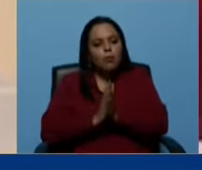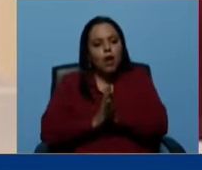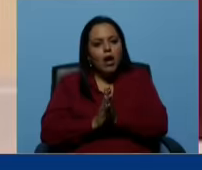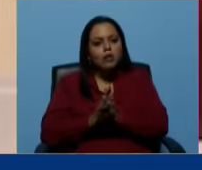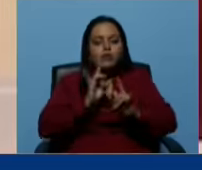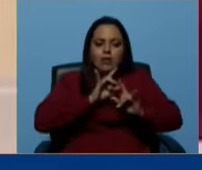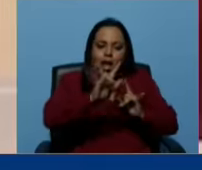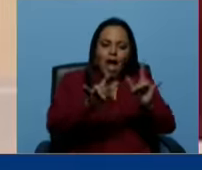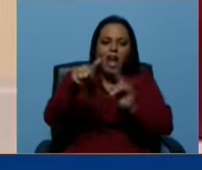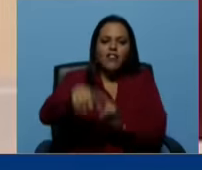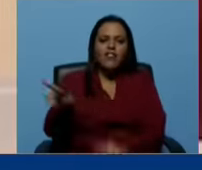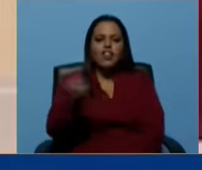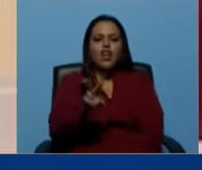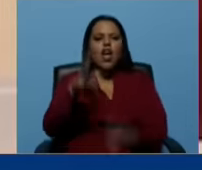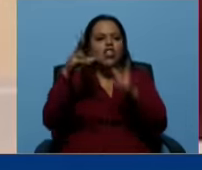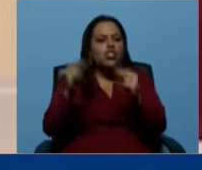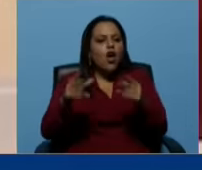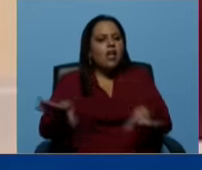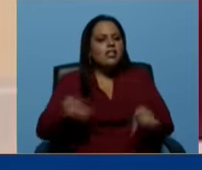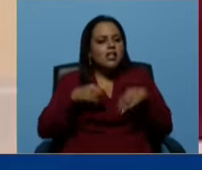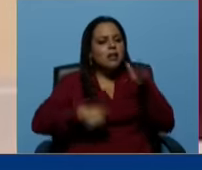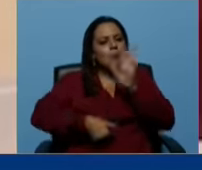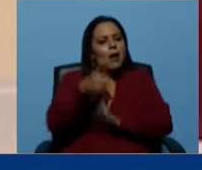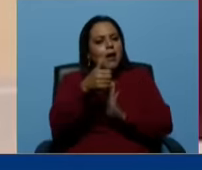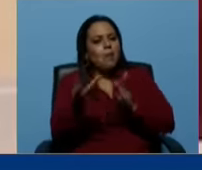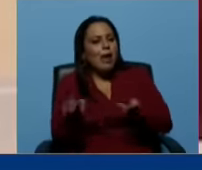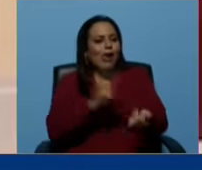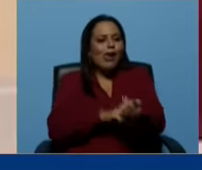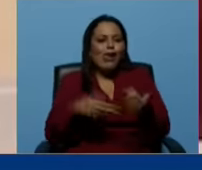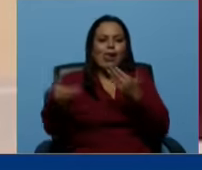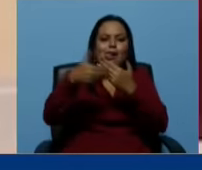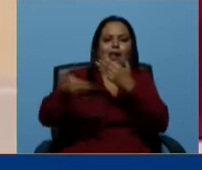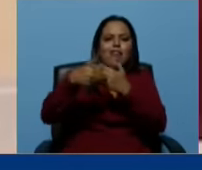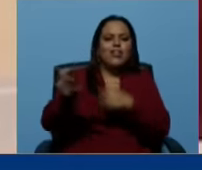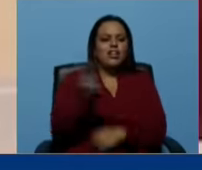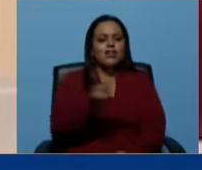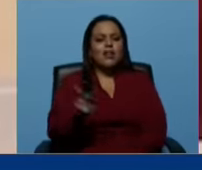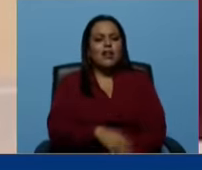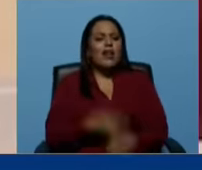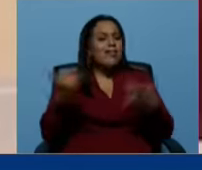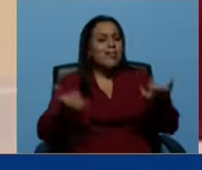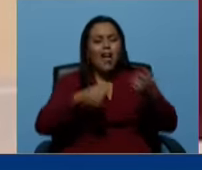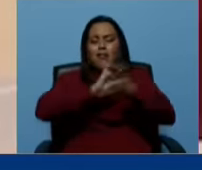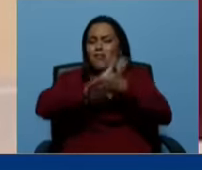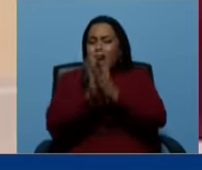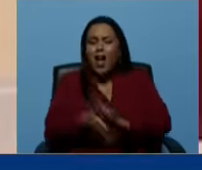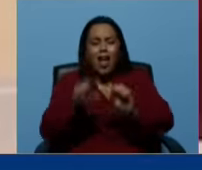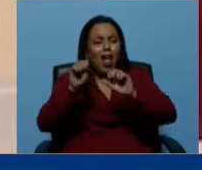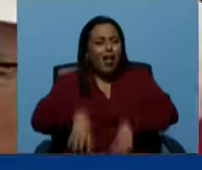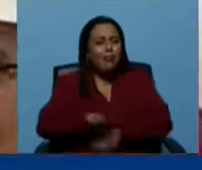a Venezuela. No le hagan más daño a Venezuela. Ya basta de daño.